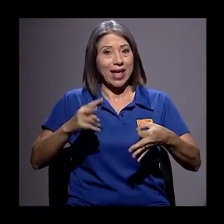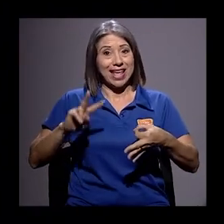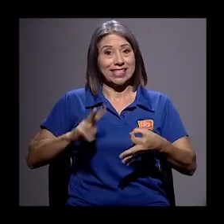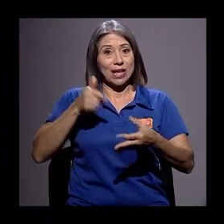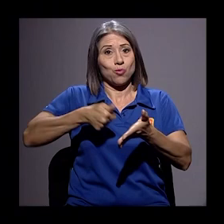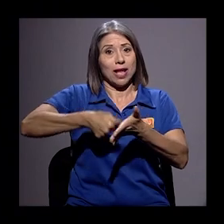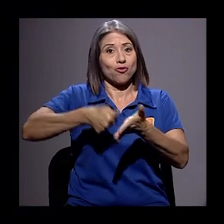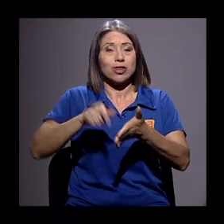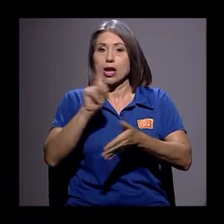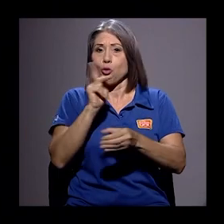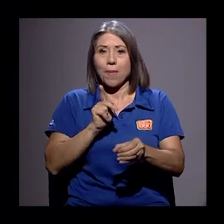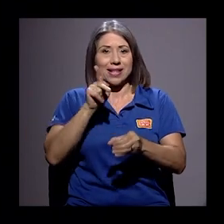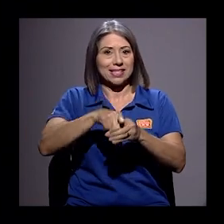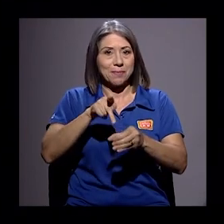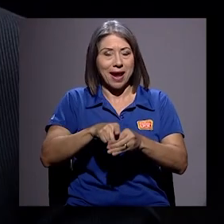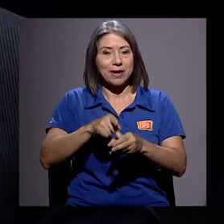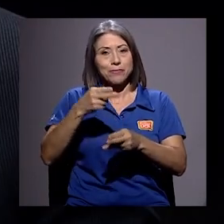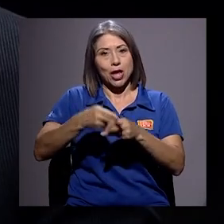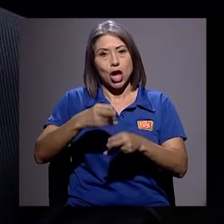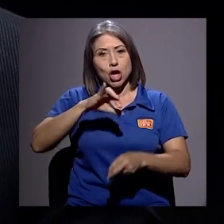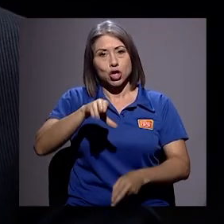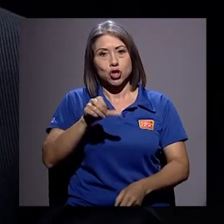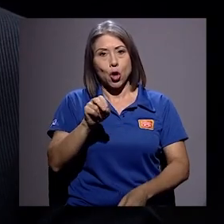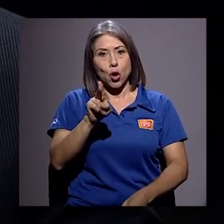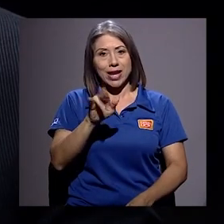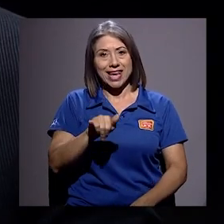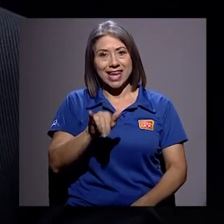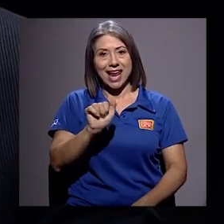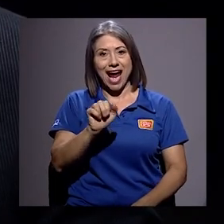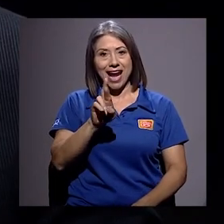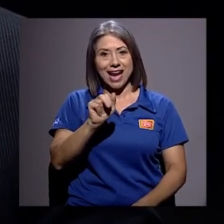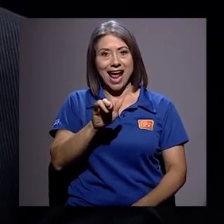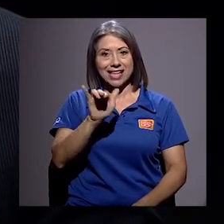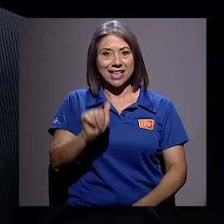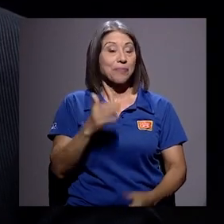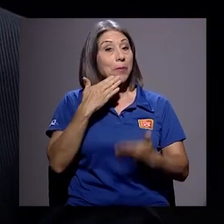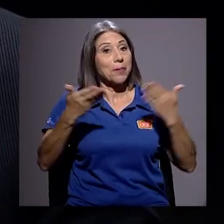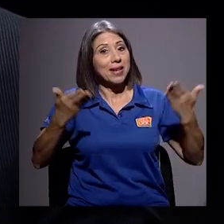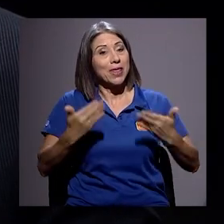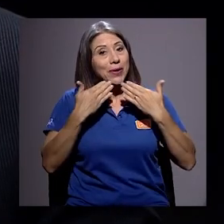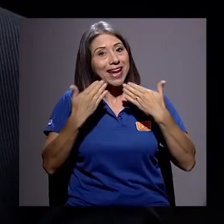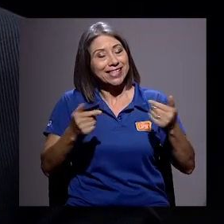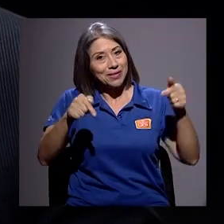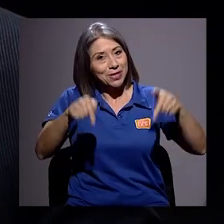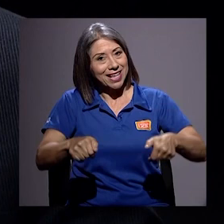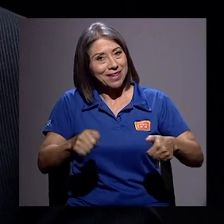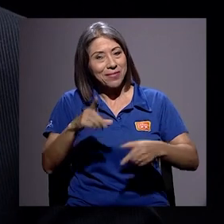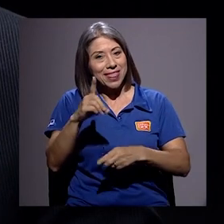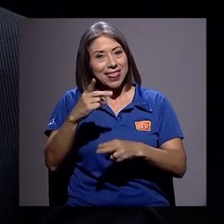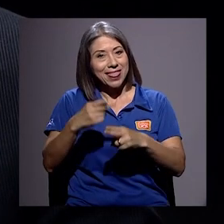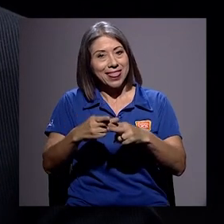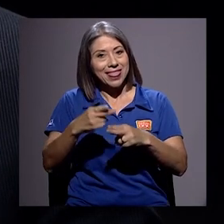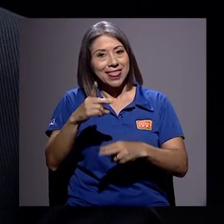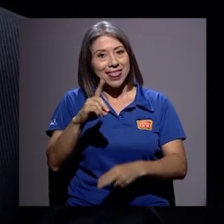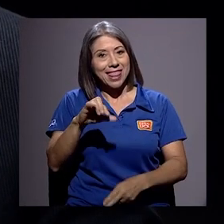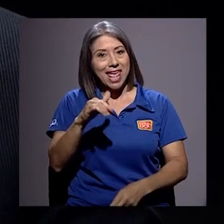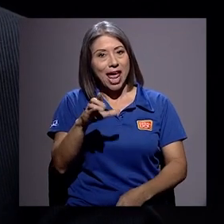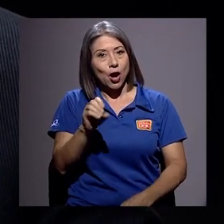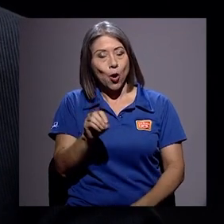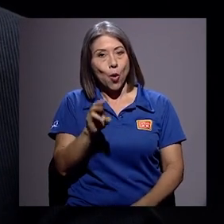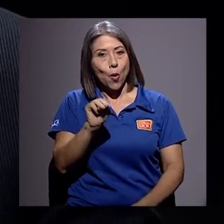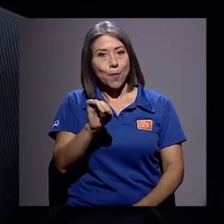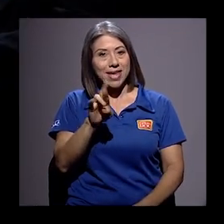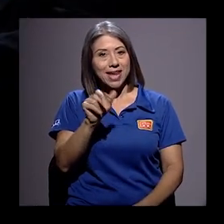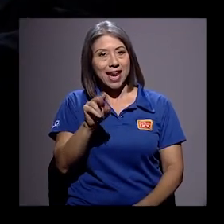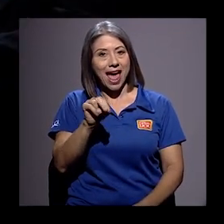ronda no participar del proceso electoral don johnny araya muy bienvenido y muchas gracias por estar con nosotros don diego miranda muchas gracias por